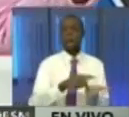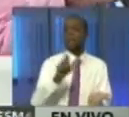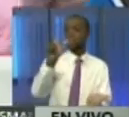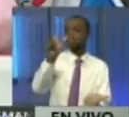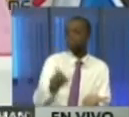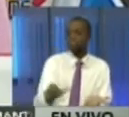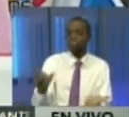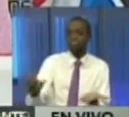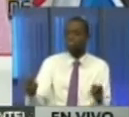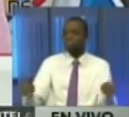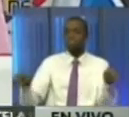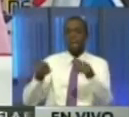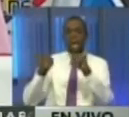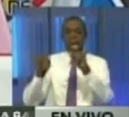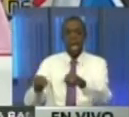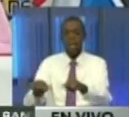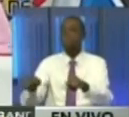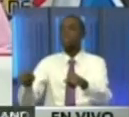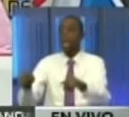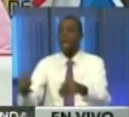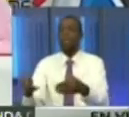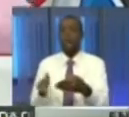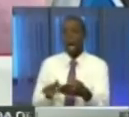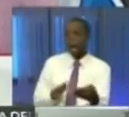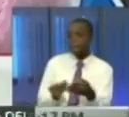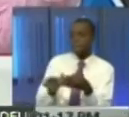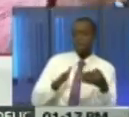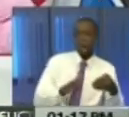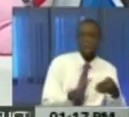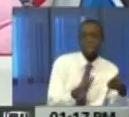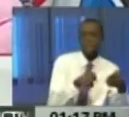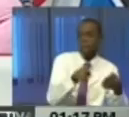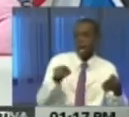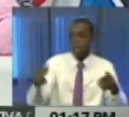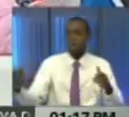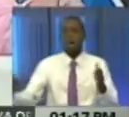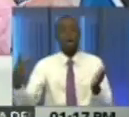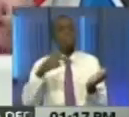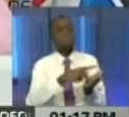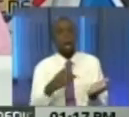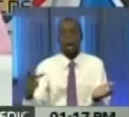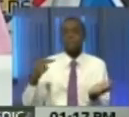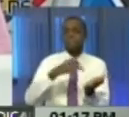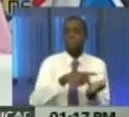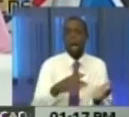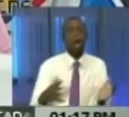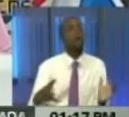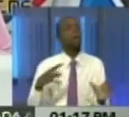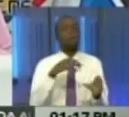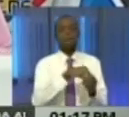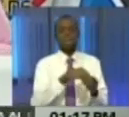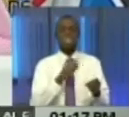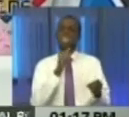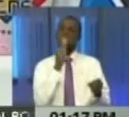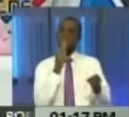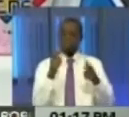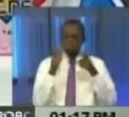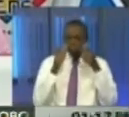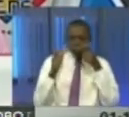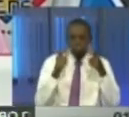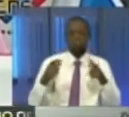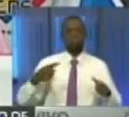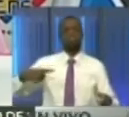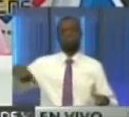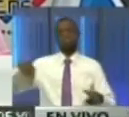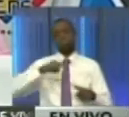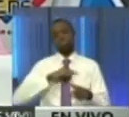ciudadana con medios de participación y establece el Poder Electoral que garantice estos medios. Entonces vimos que había